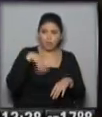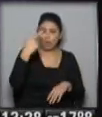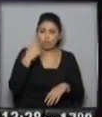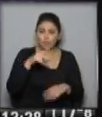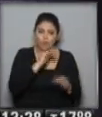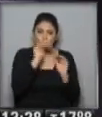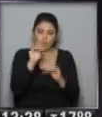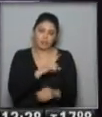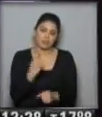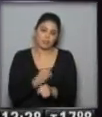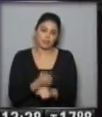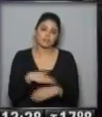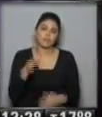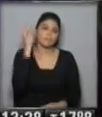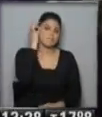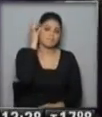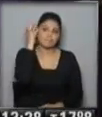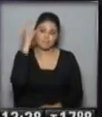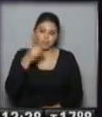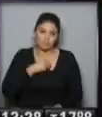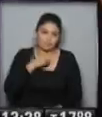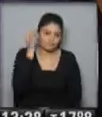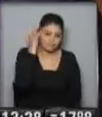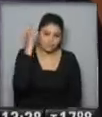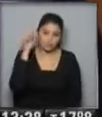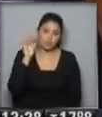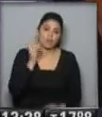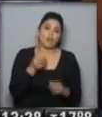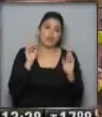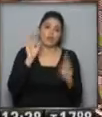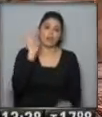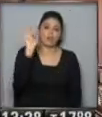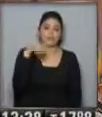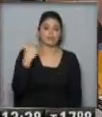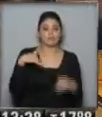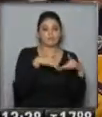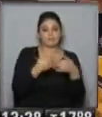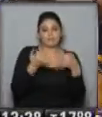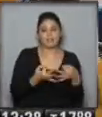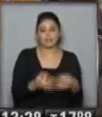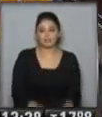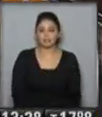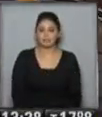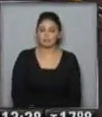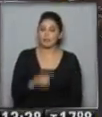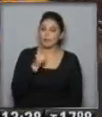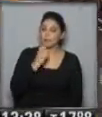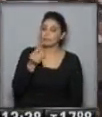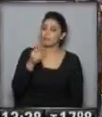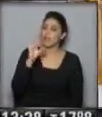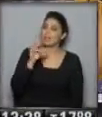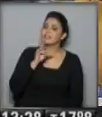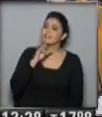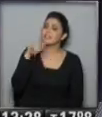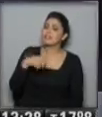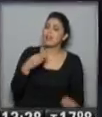disculpas a los hinchas de nuestro club. Bueno, y esperemos el día miércoles poder hacerlo bien y darle una alegría, ¿no? ¿Y a Carlos cómo lo notaste? Bien, dolido